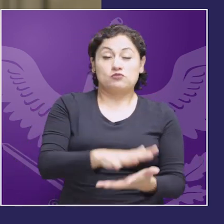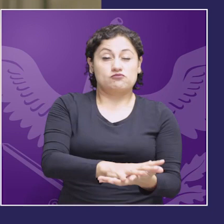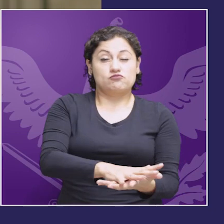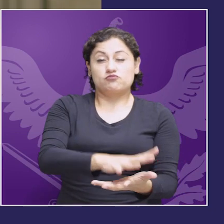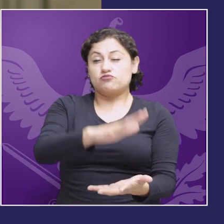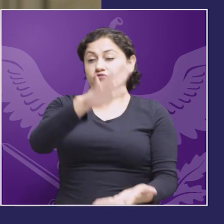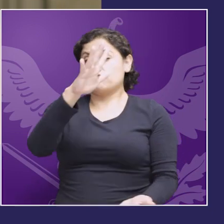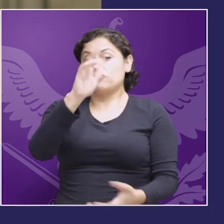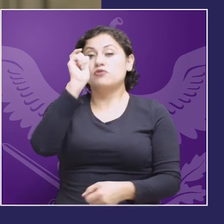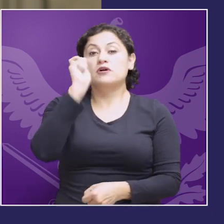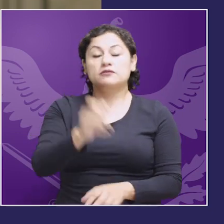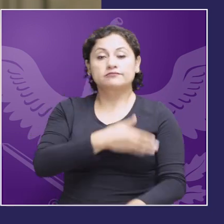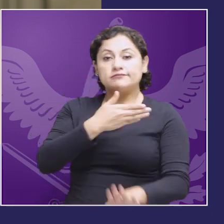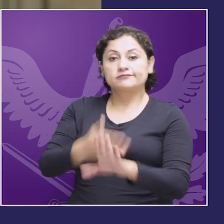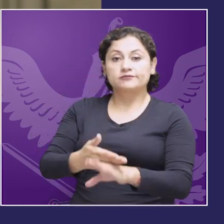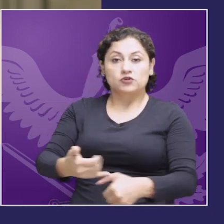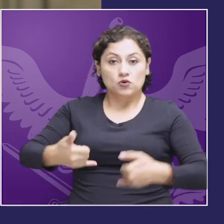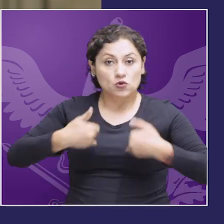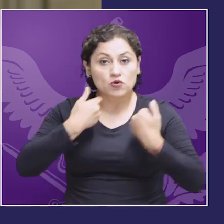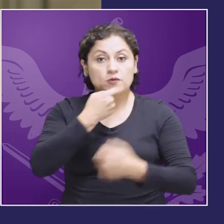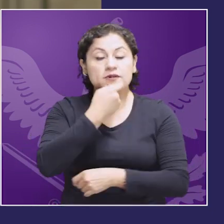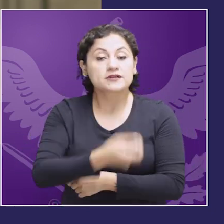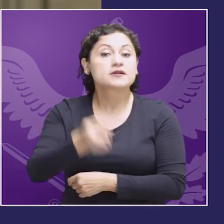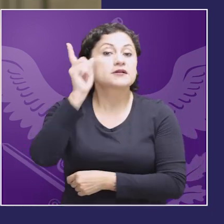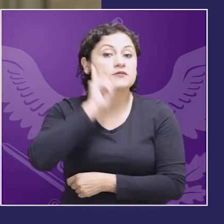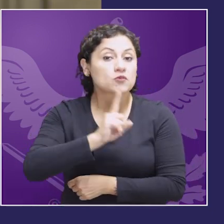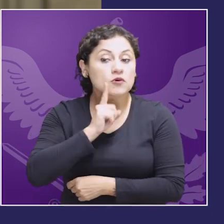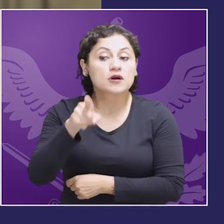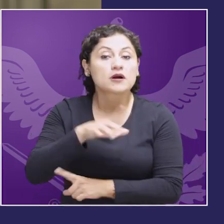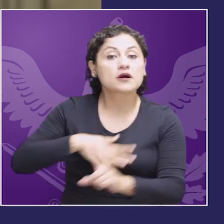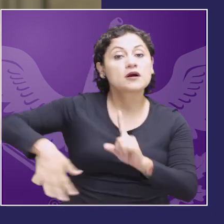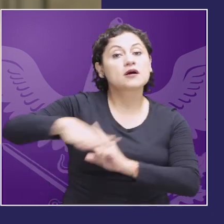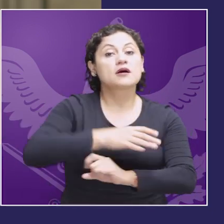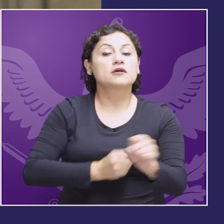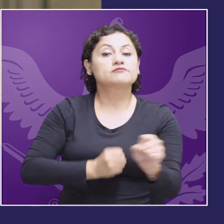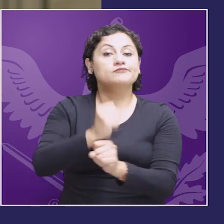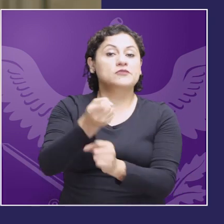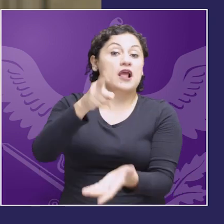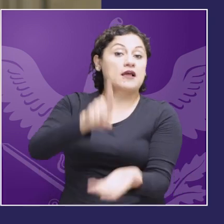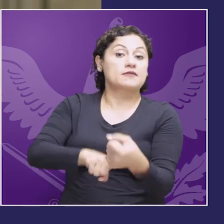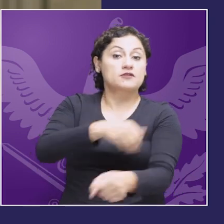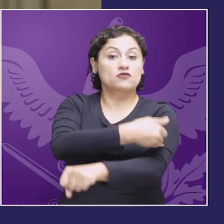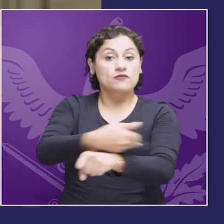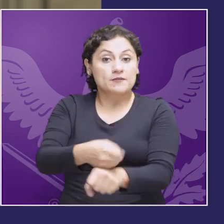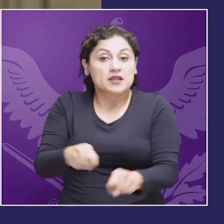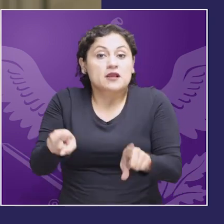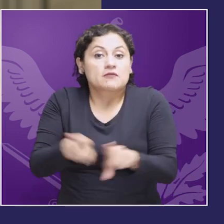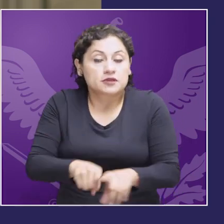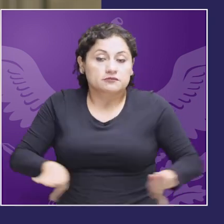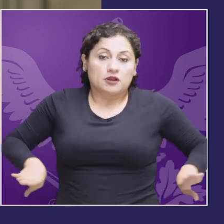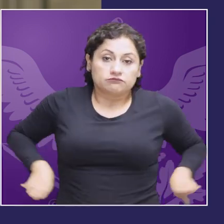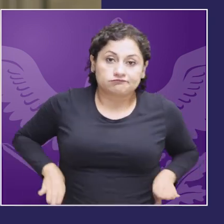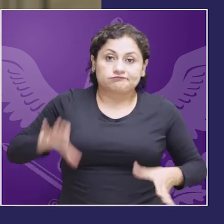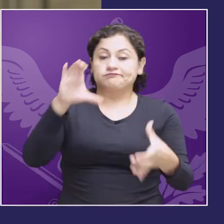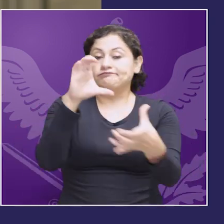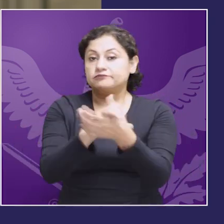el caso de las mujeres y de las niñas, quienes son víctimas de violencia por parte de su esposo, compañero